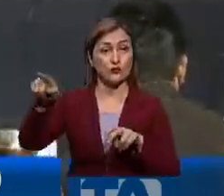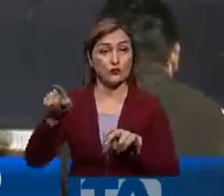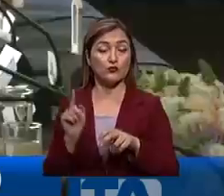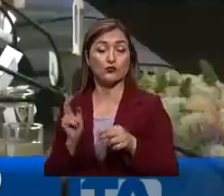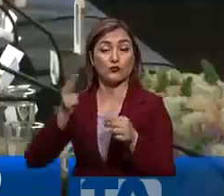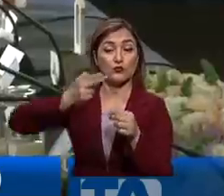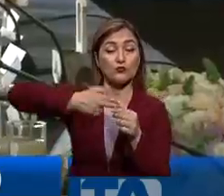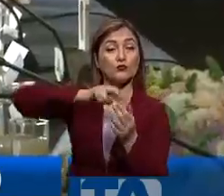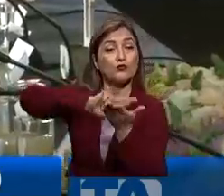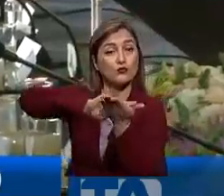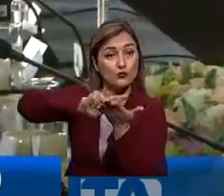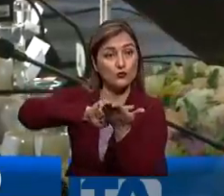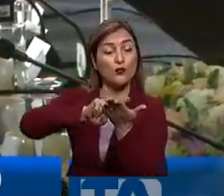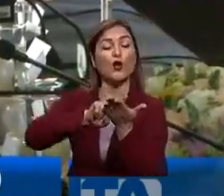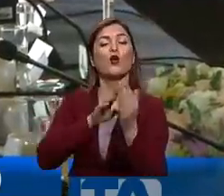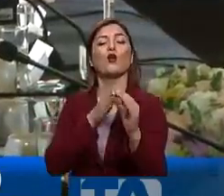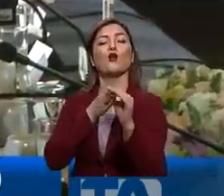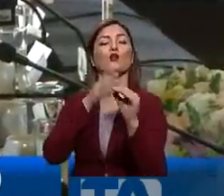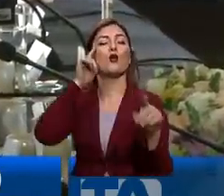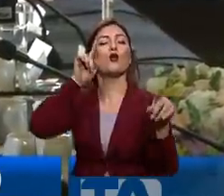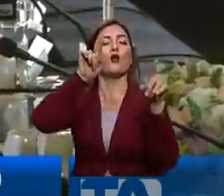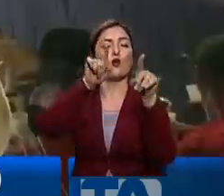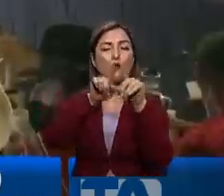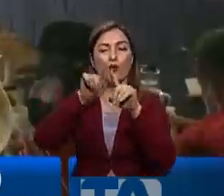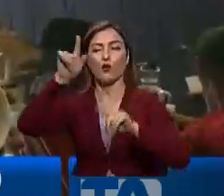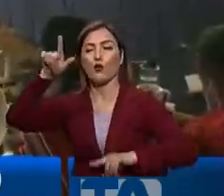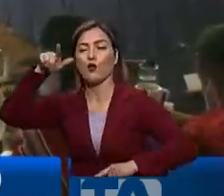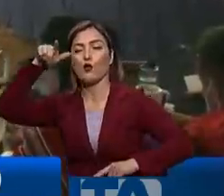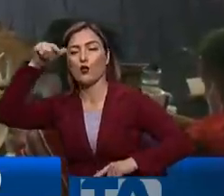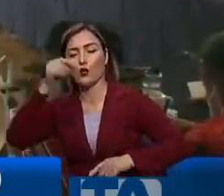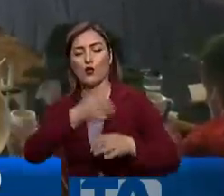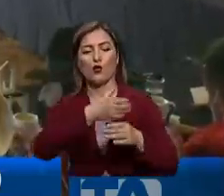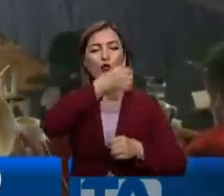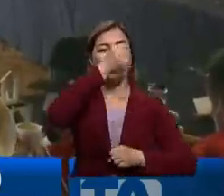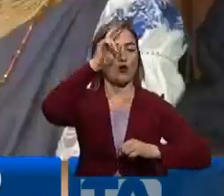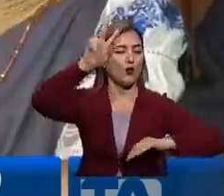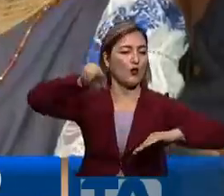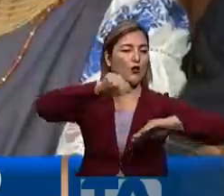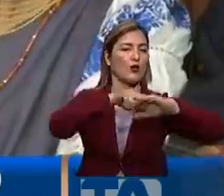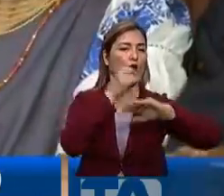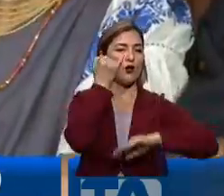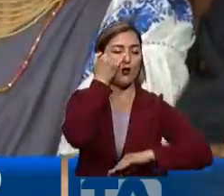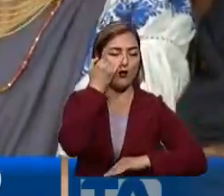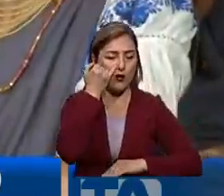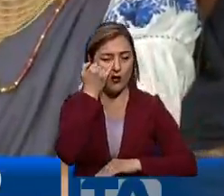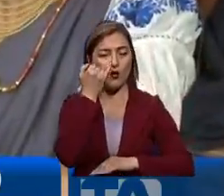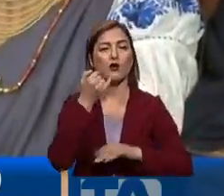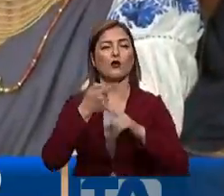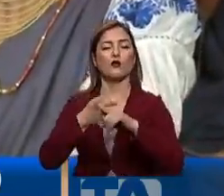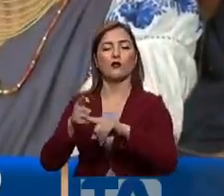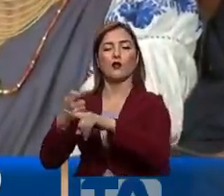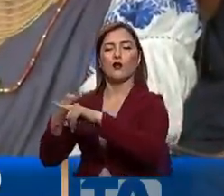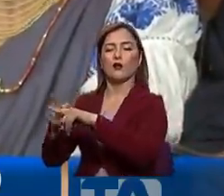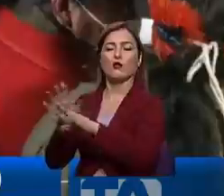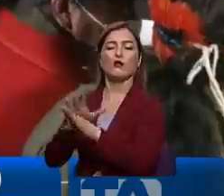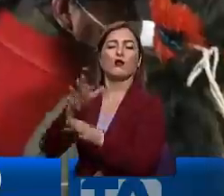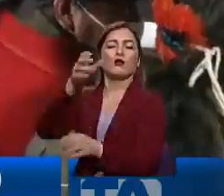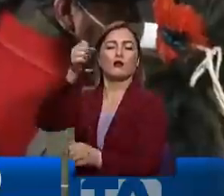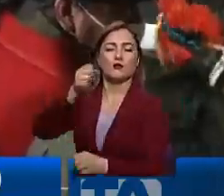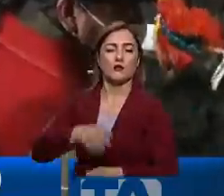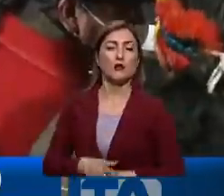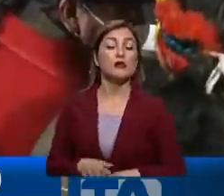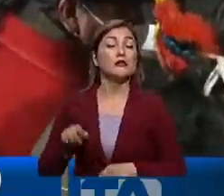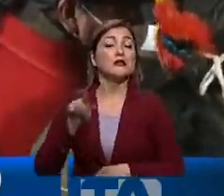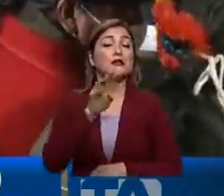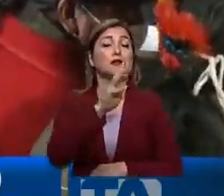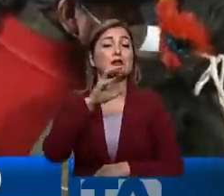el escenario de la búsqueda de acuerdos entre el gobierno, la CONAIE, la FEINE, la FENOSIN y el Frente Popular. Más